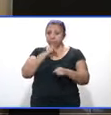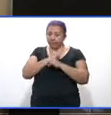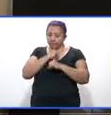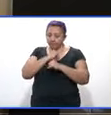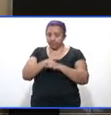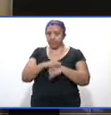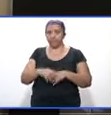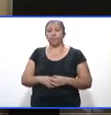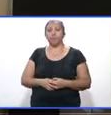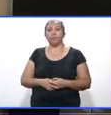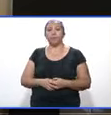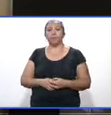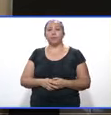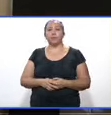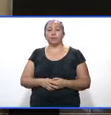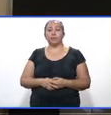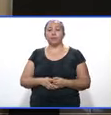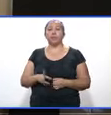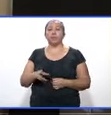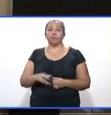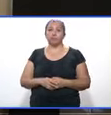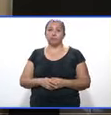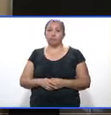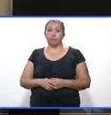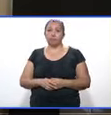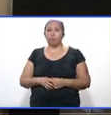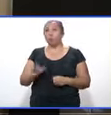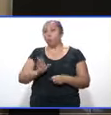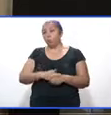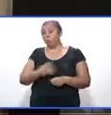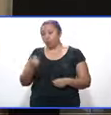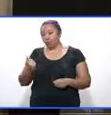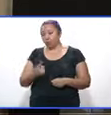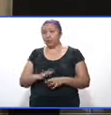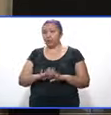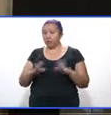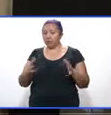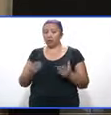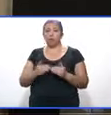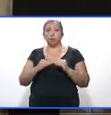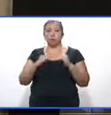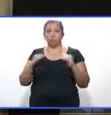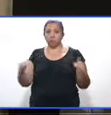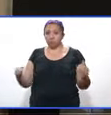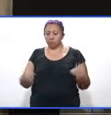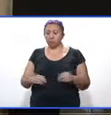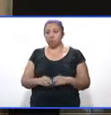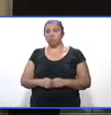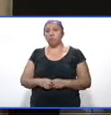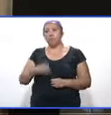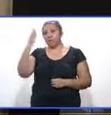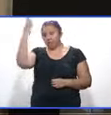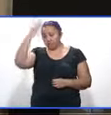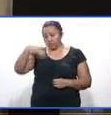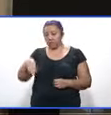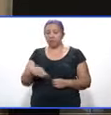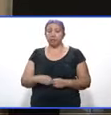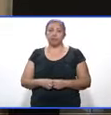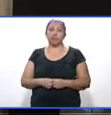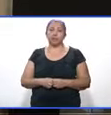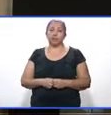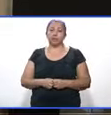sociales el tema del furtivismo. Porque los pescadores ya están igual hartos y saben que están